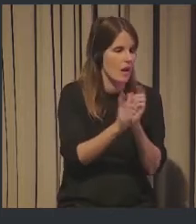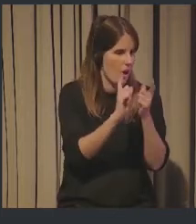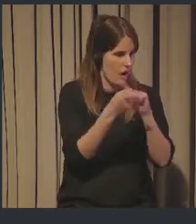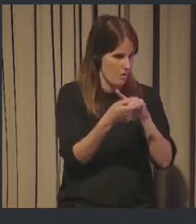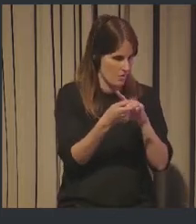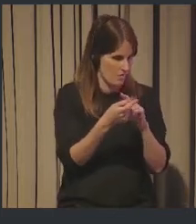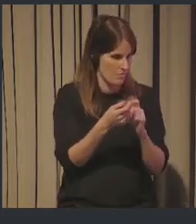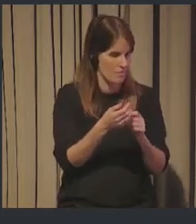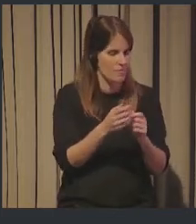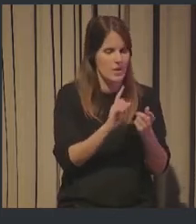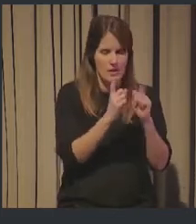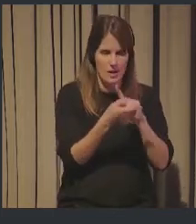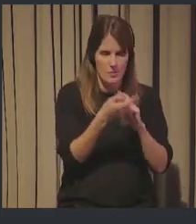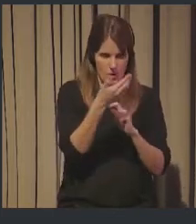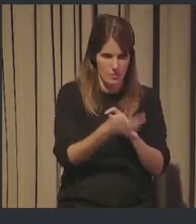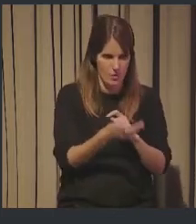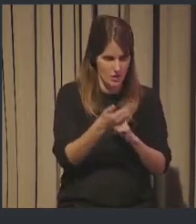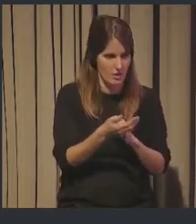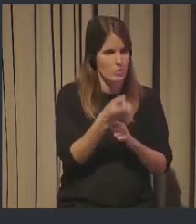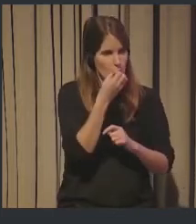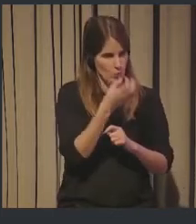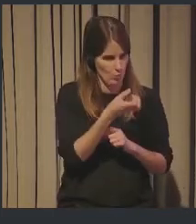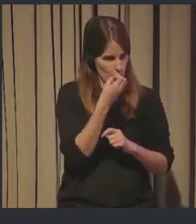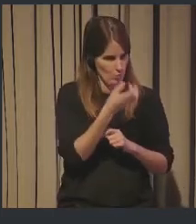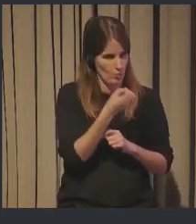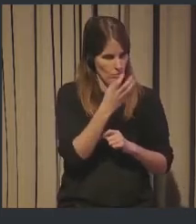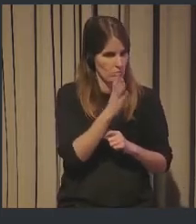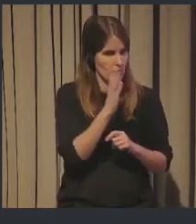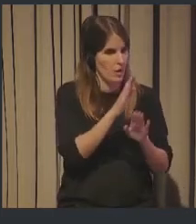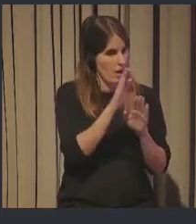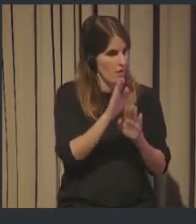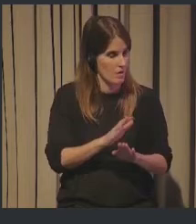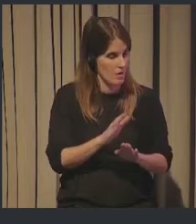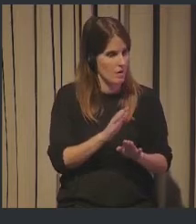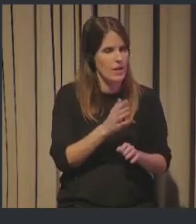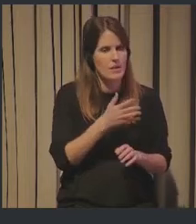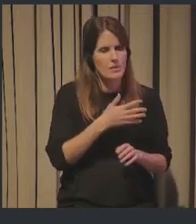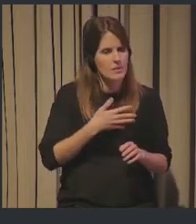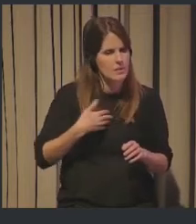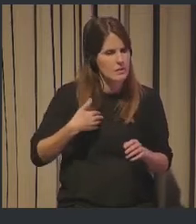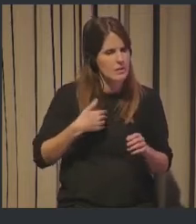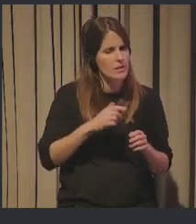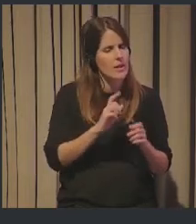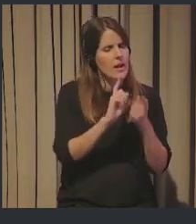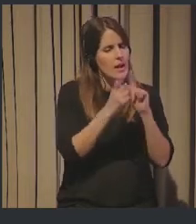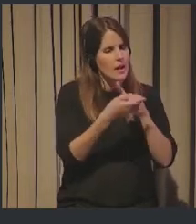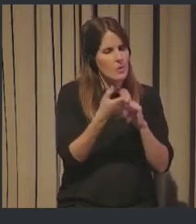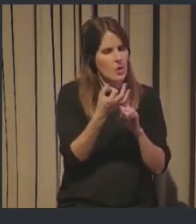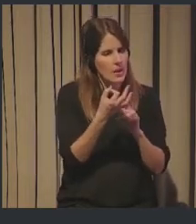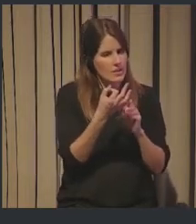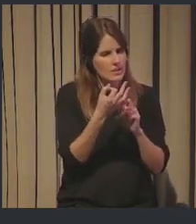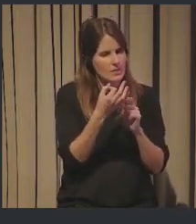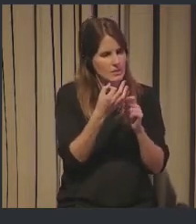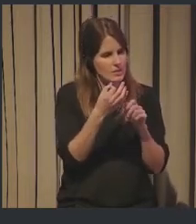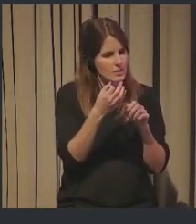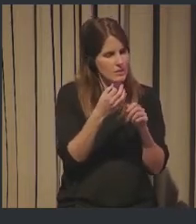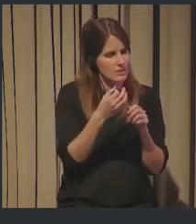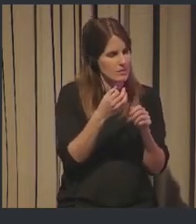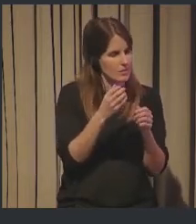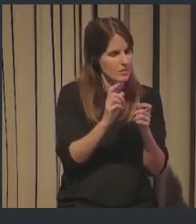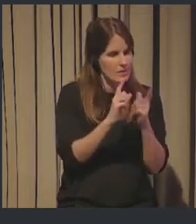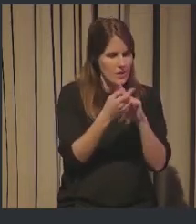cambio importante. Y está muy bien, porque estamos intentando identificar el cambio y ayudar a las personas